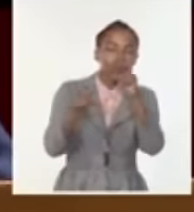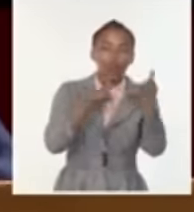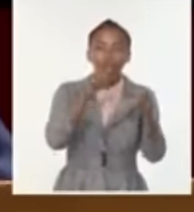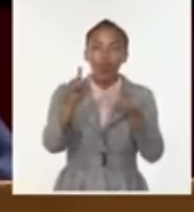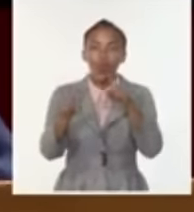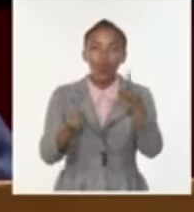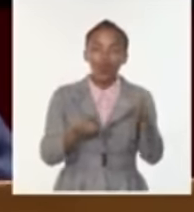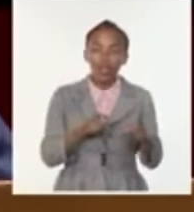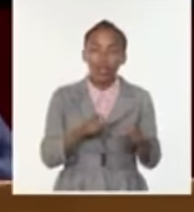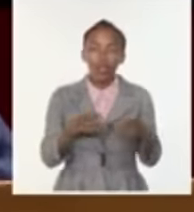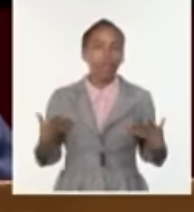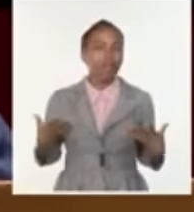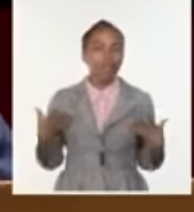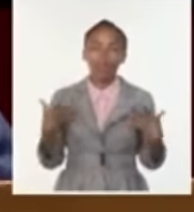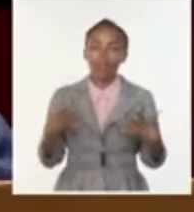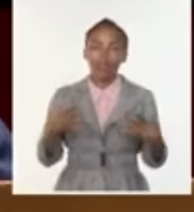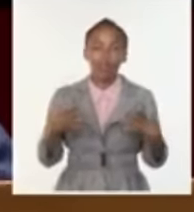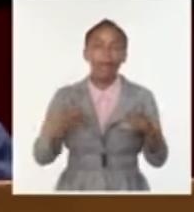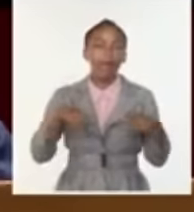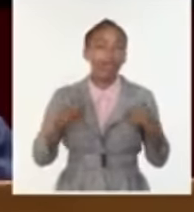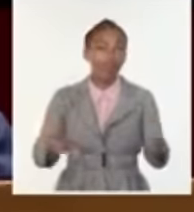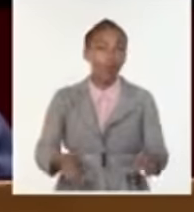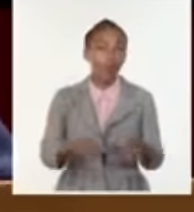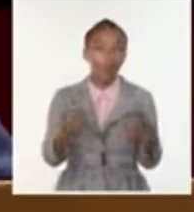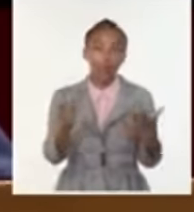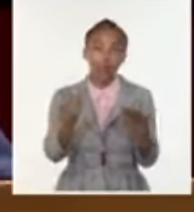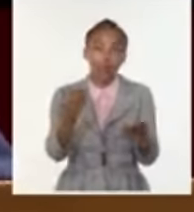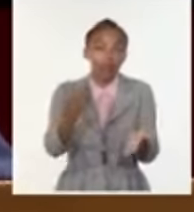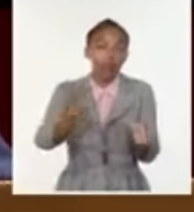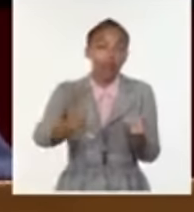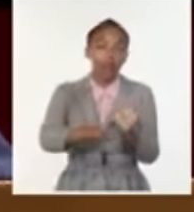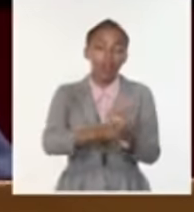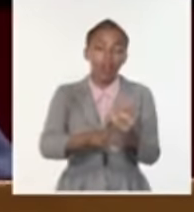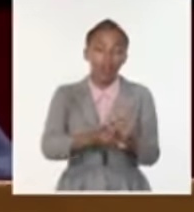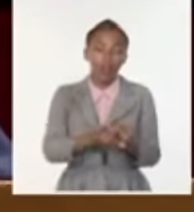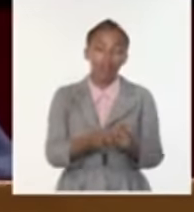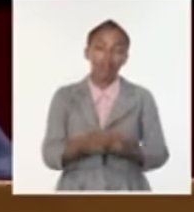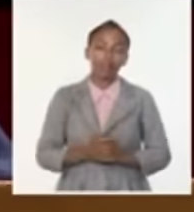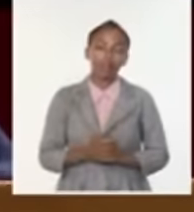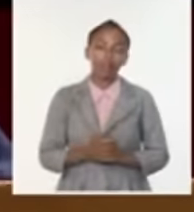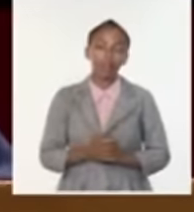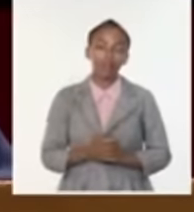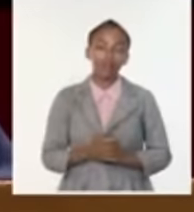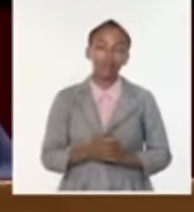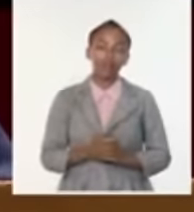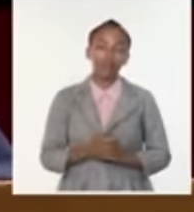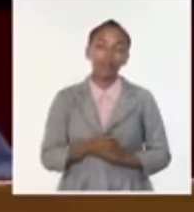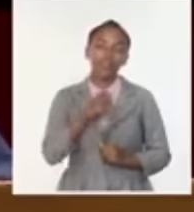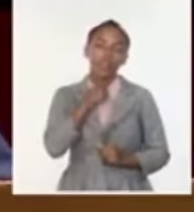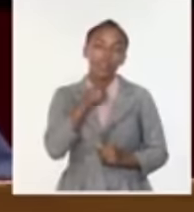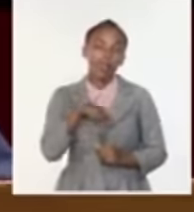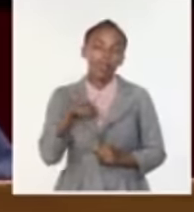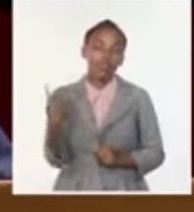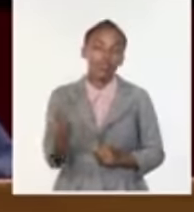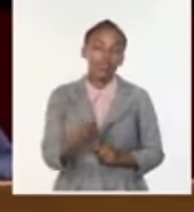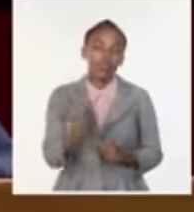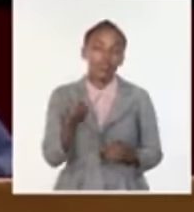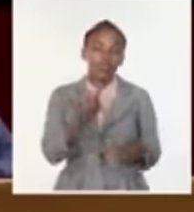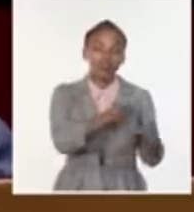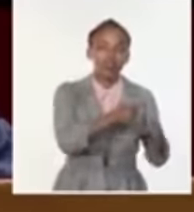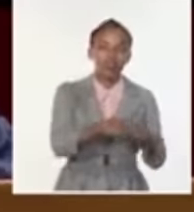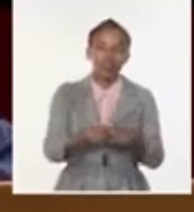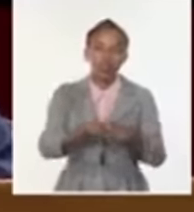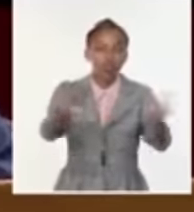está establecido. Y se han tenido que hacer 21 decomisos de toda la mercancía. Nosotros no le quitamos la mercancía y se